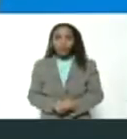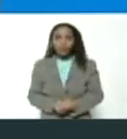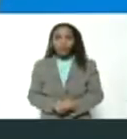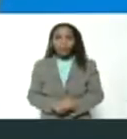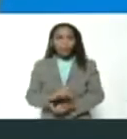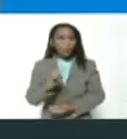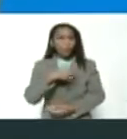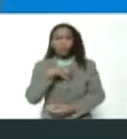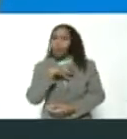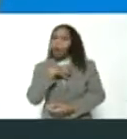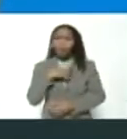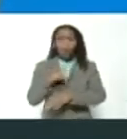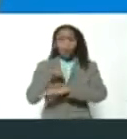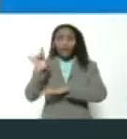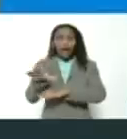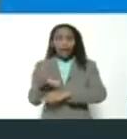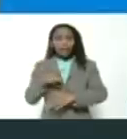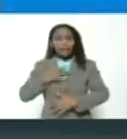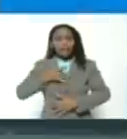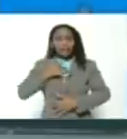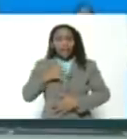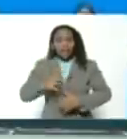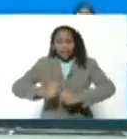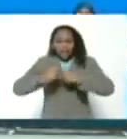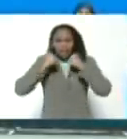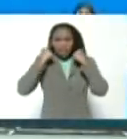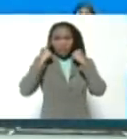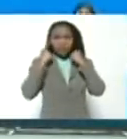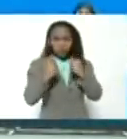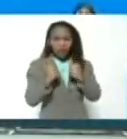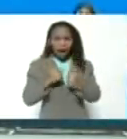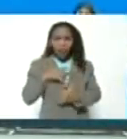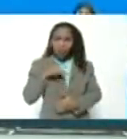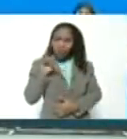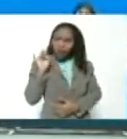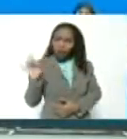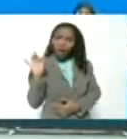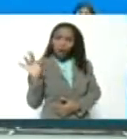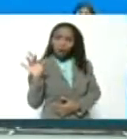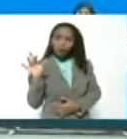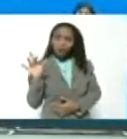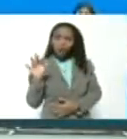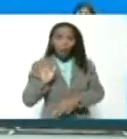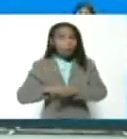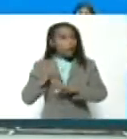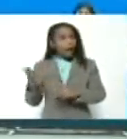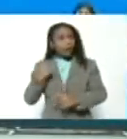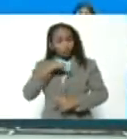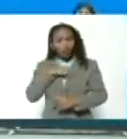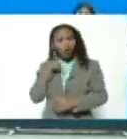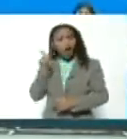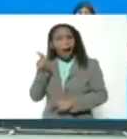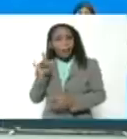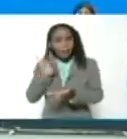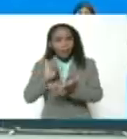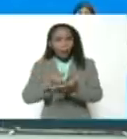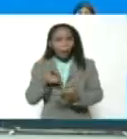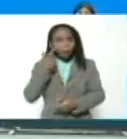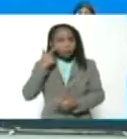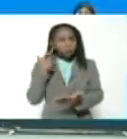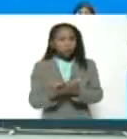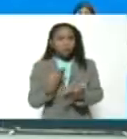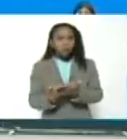No podemos dejar de sentir la indignación, el dolor, porque estuvimos ahí y